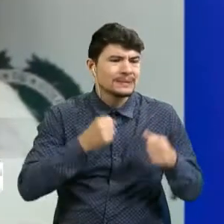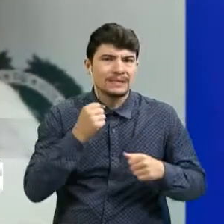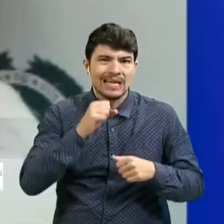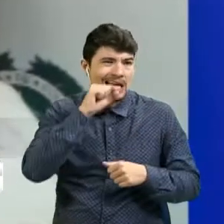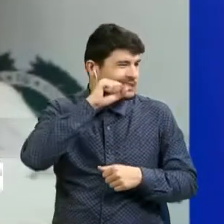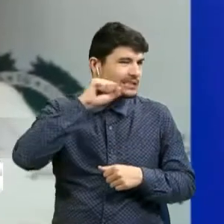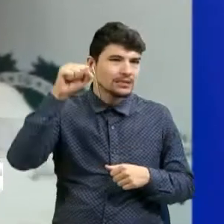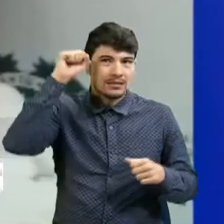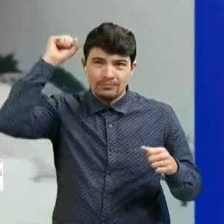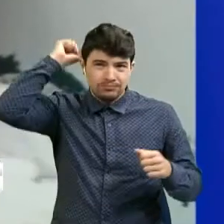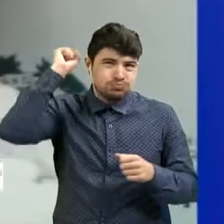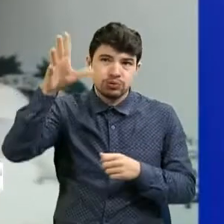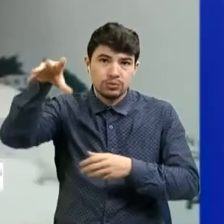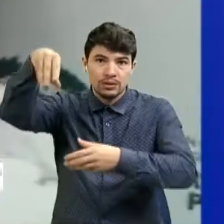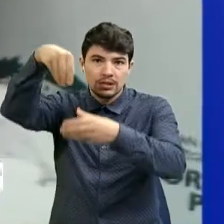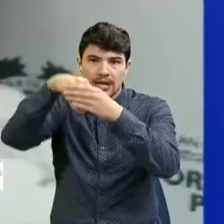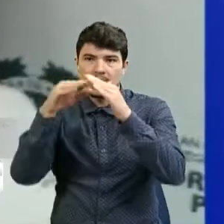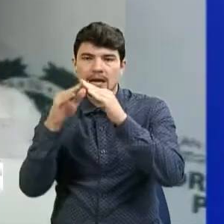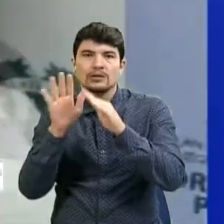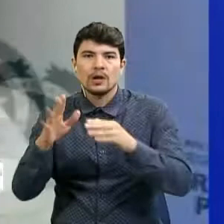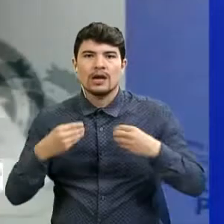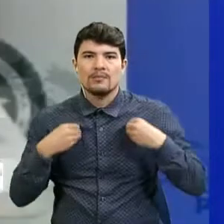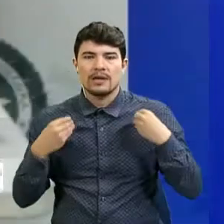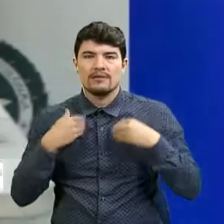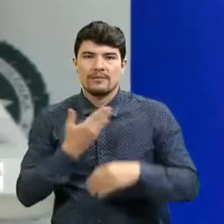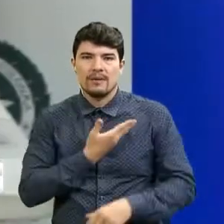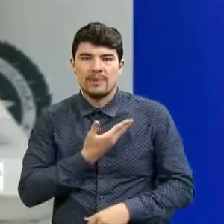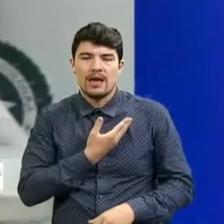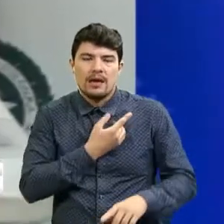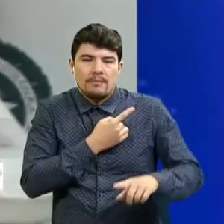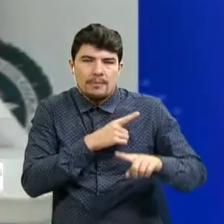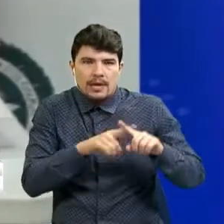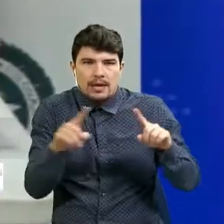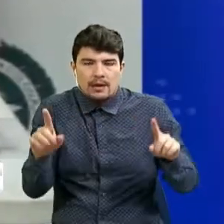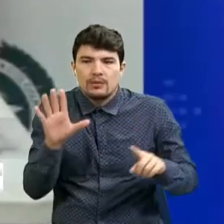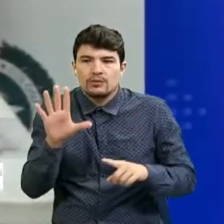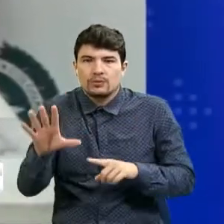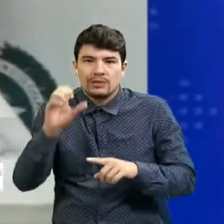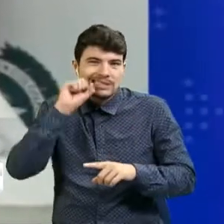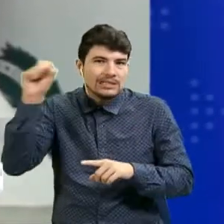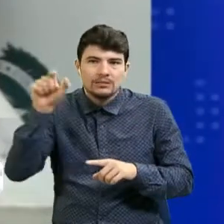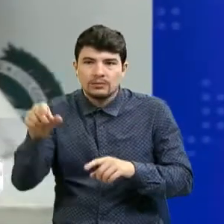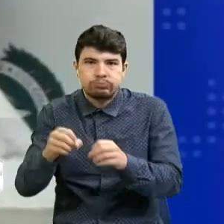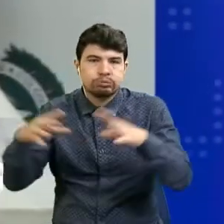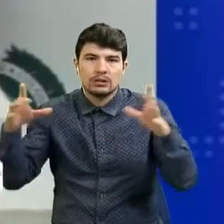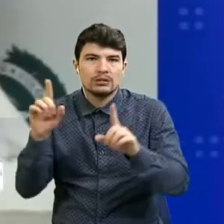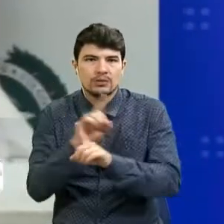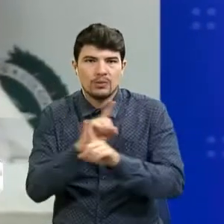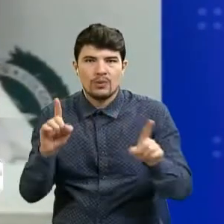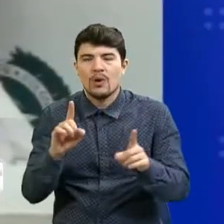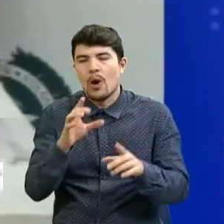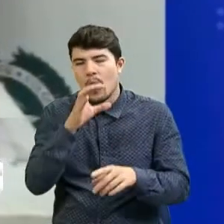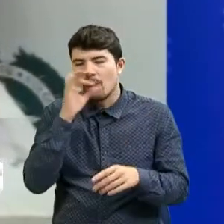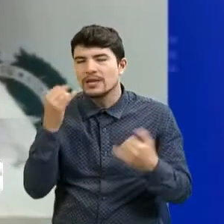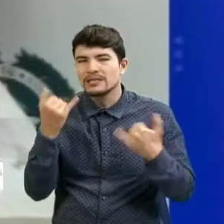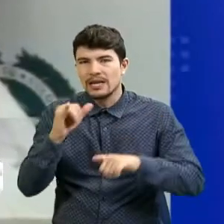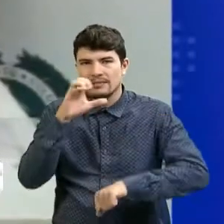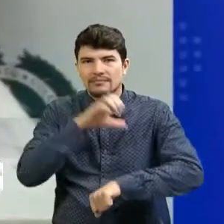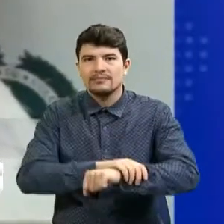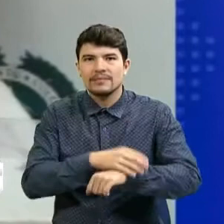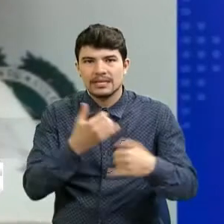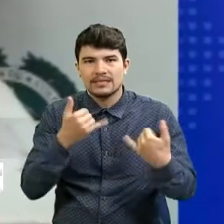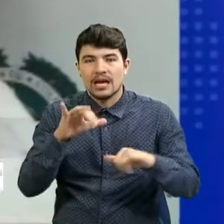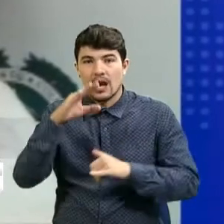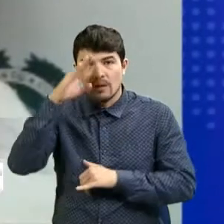una granada a la casa donde vive su mamá. Por fortuna, el explosivo no detonó. El hombre fue capturado y sometido por